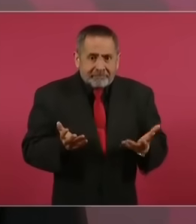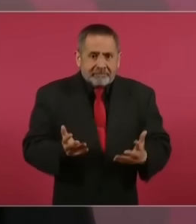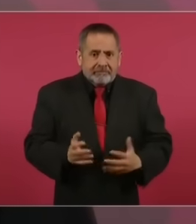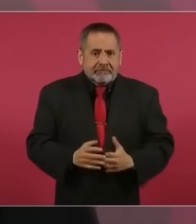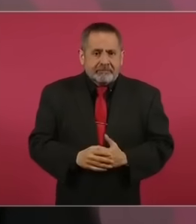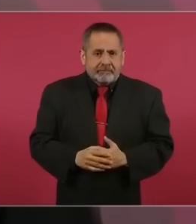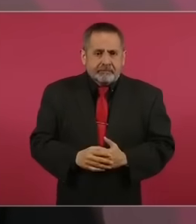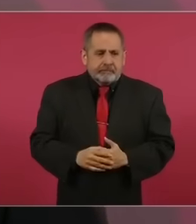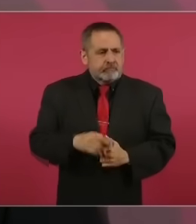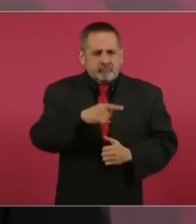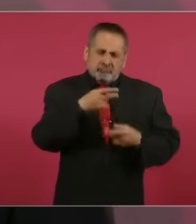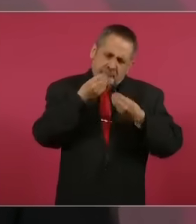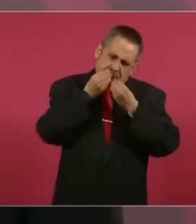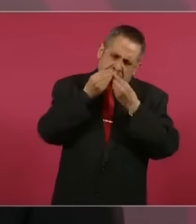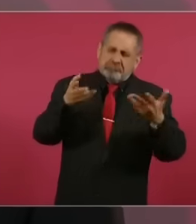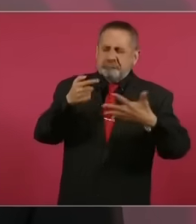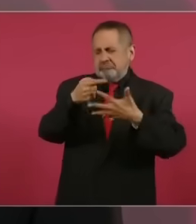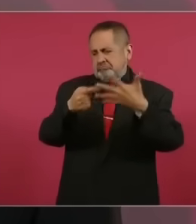Y da a conocer